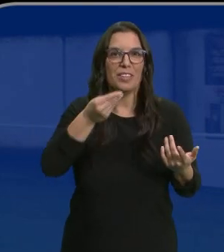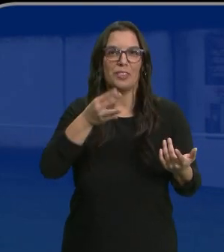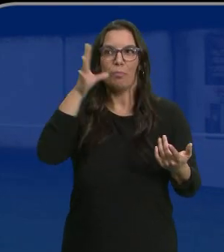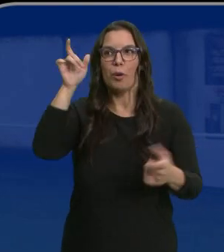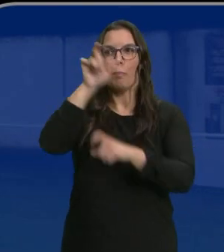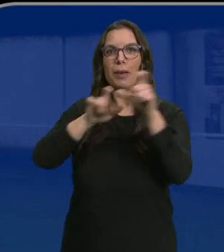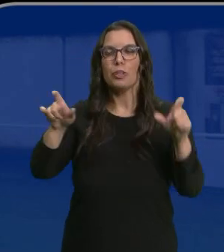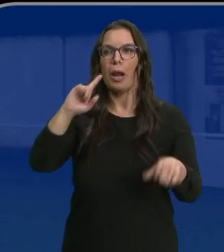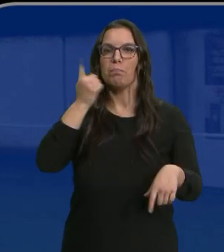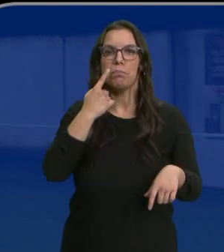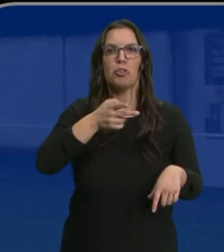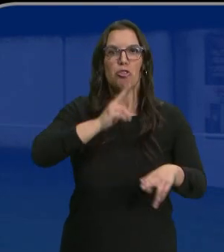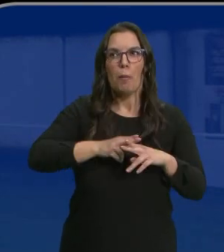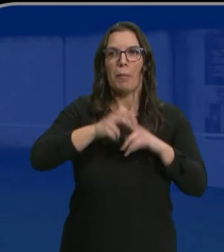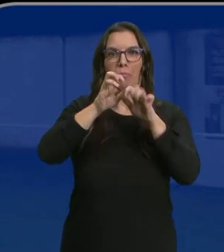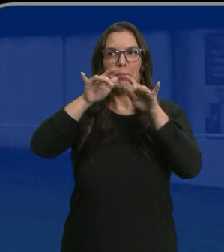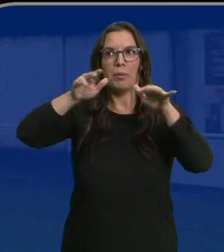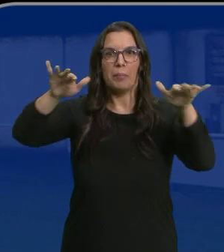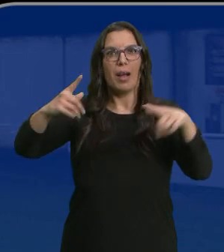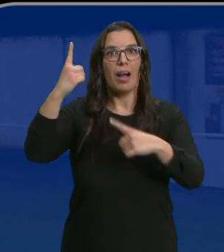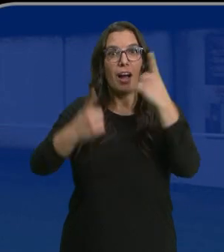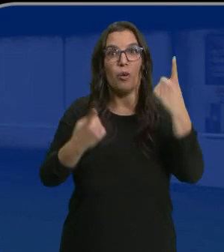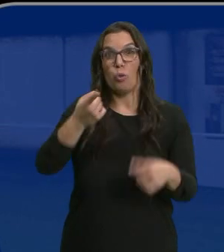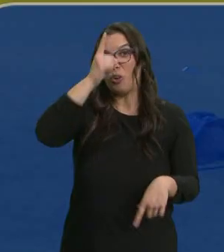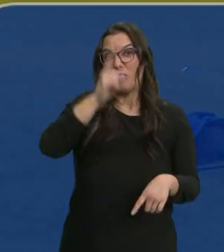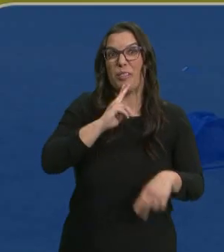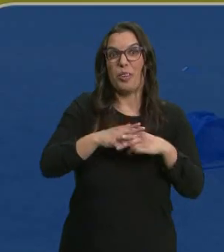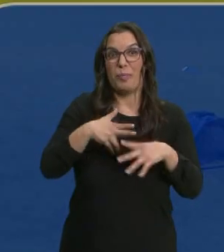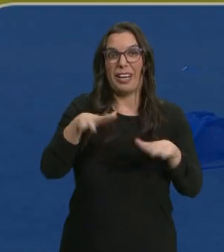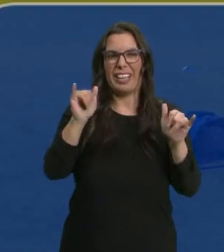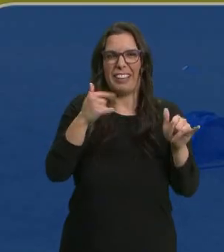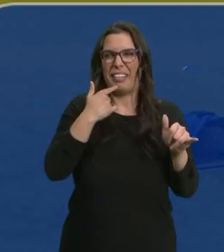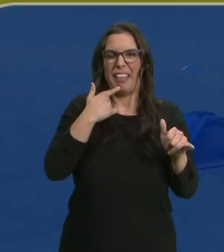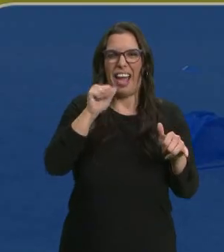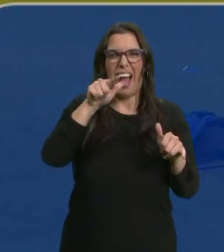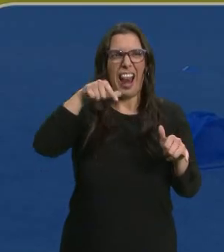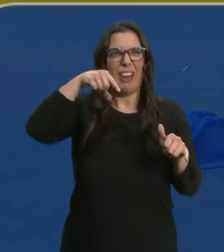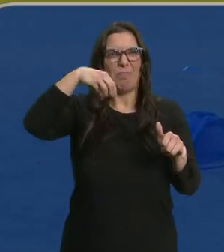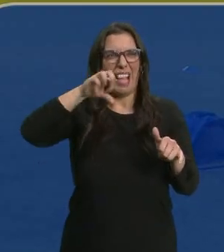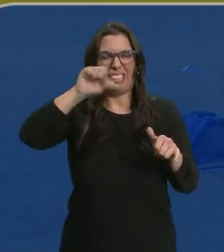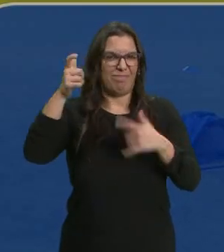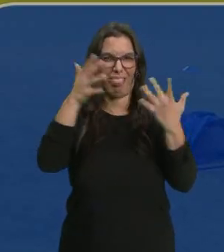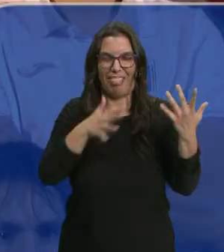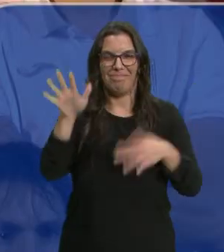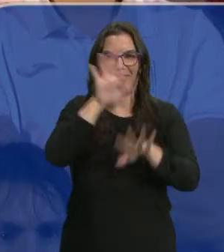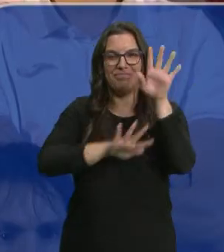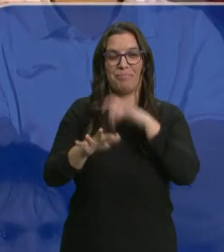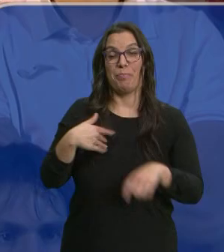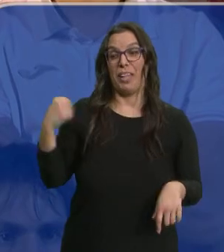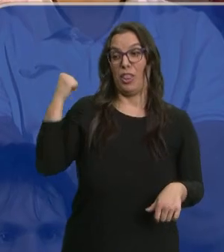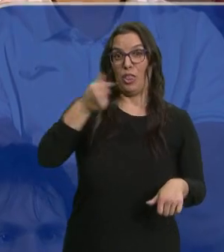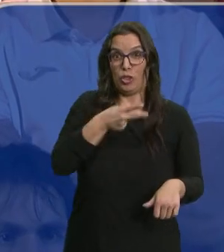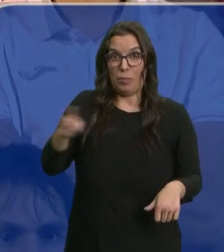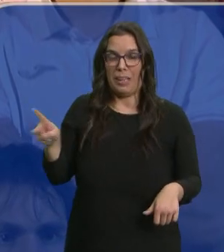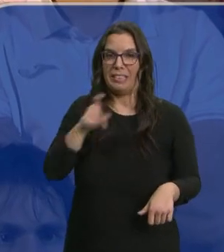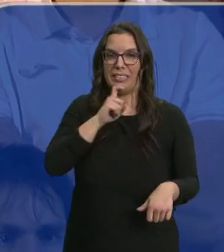que veas continuamente que hay gente hasta que no lo sabe ni decir. Dicen Almansa, dicen tal. Han sido 2 semanas complicadas para Diego